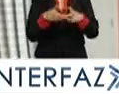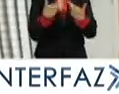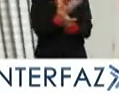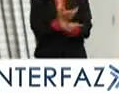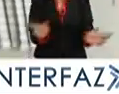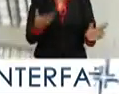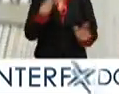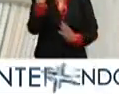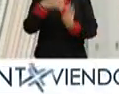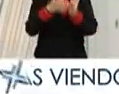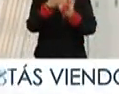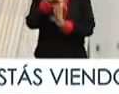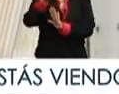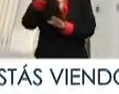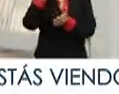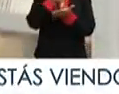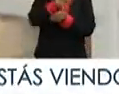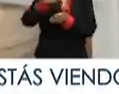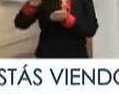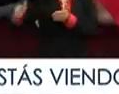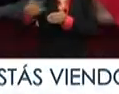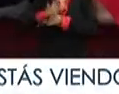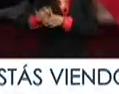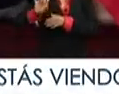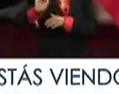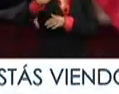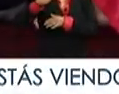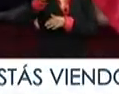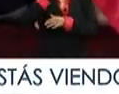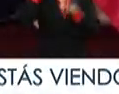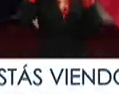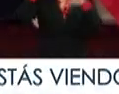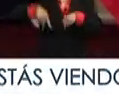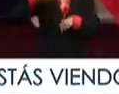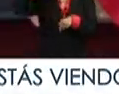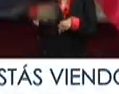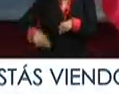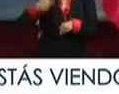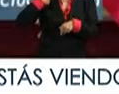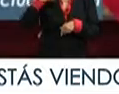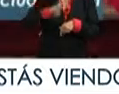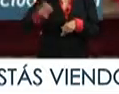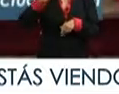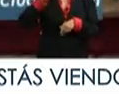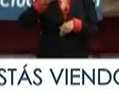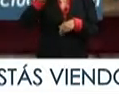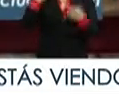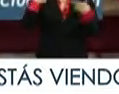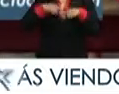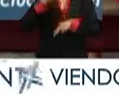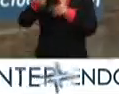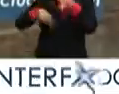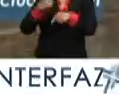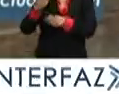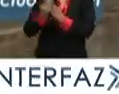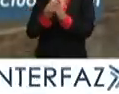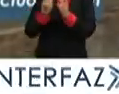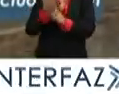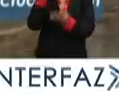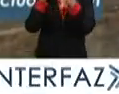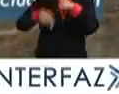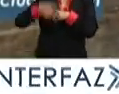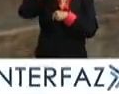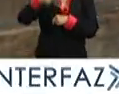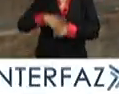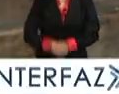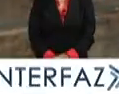han entregado $2,000,000, 435 niños han visitado México y 320 maestros han asistido a cursos de actualización en